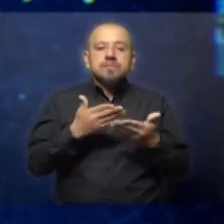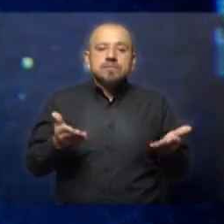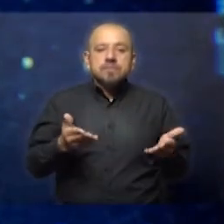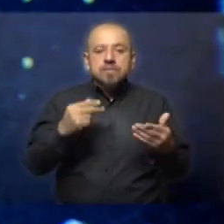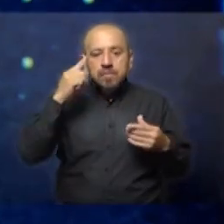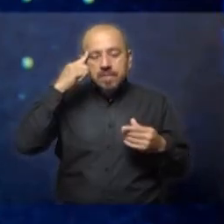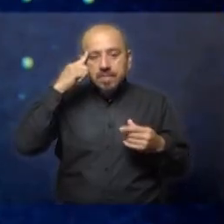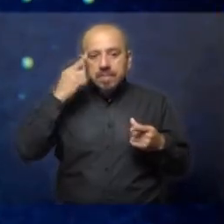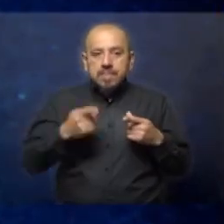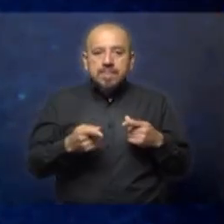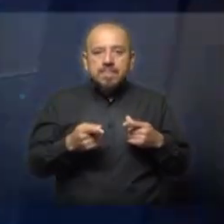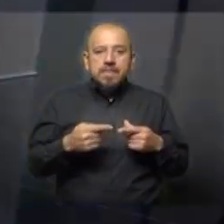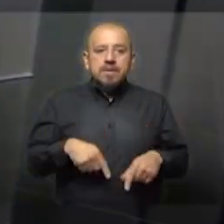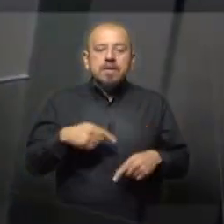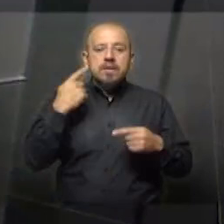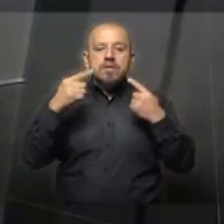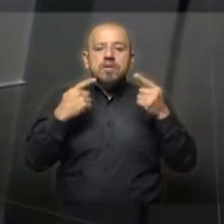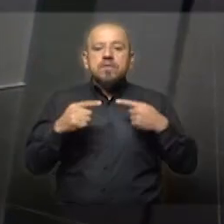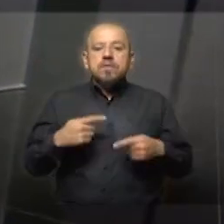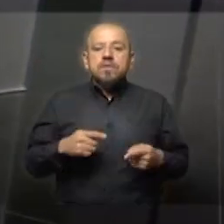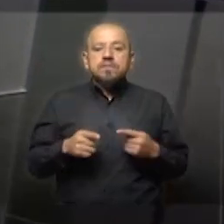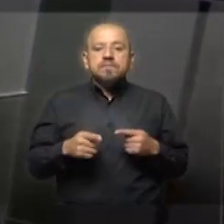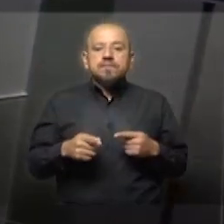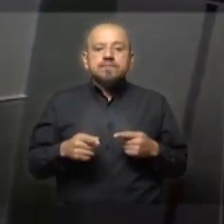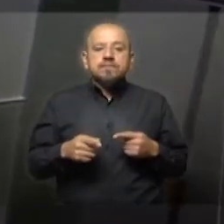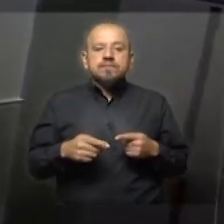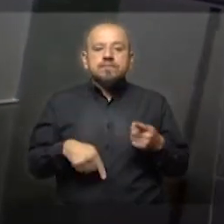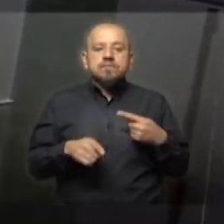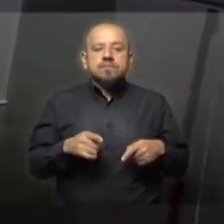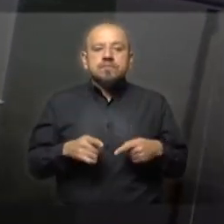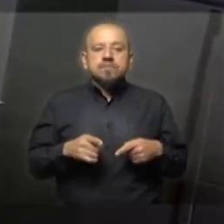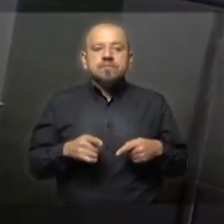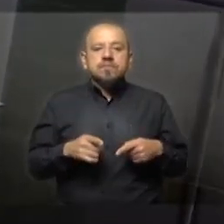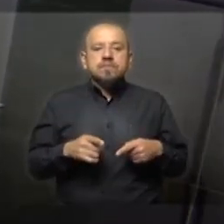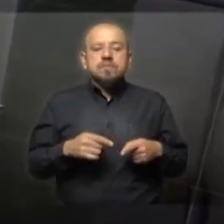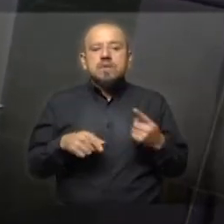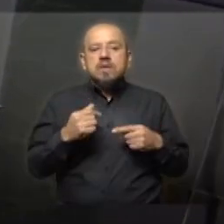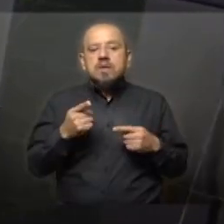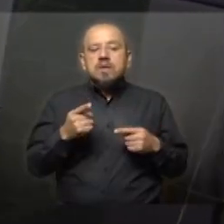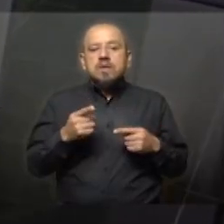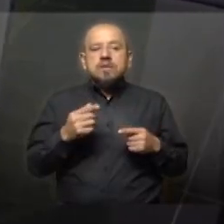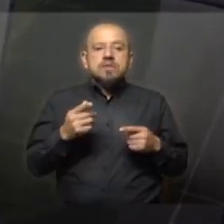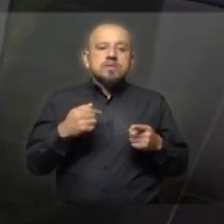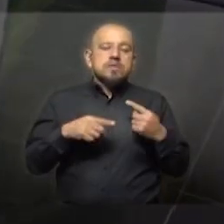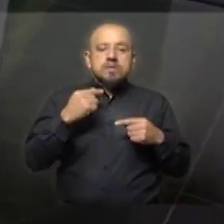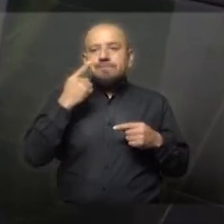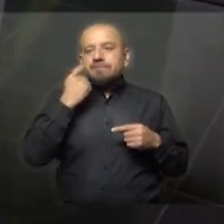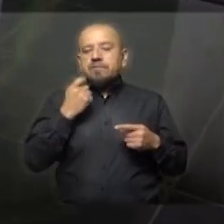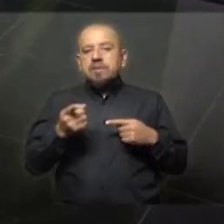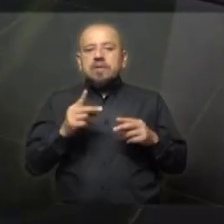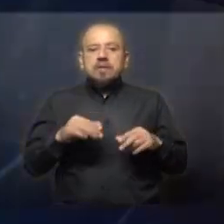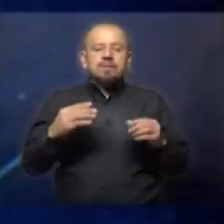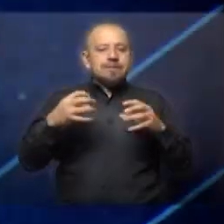razonabilidad en distintas posiciones contrapuestas no y evitar los argumentos unilaterales los argumentos